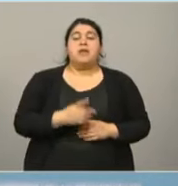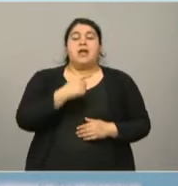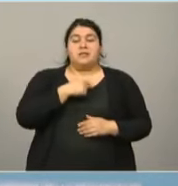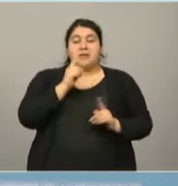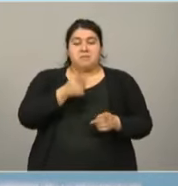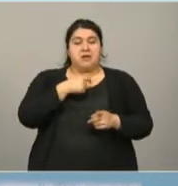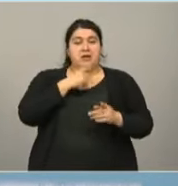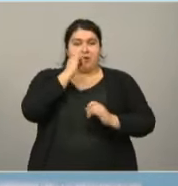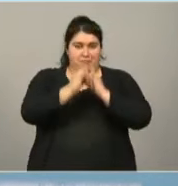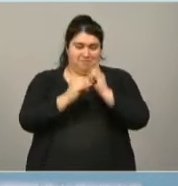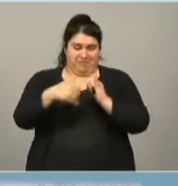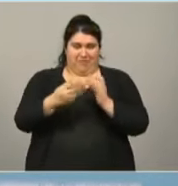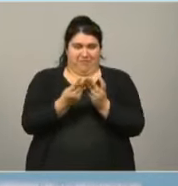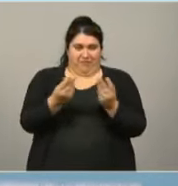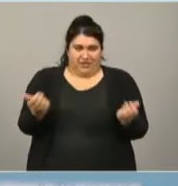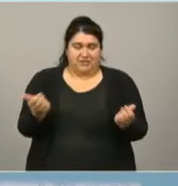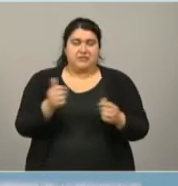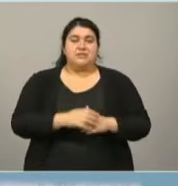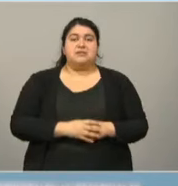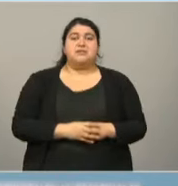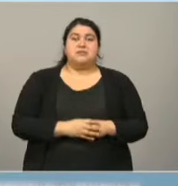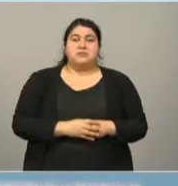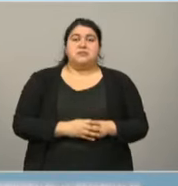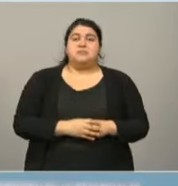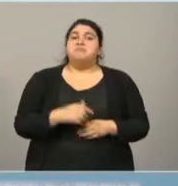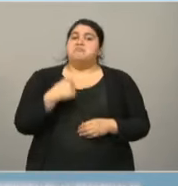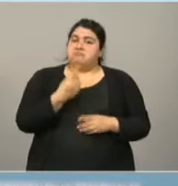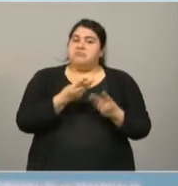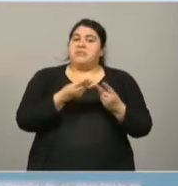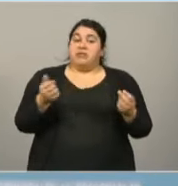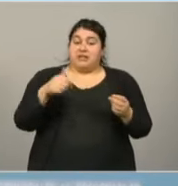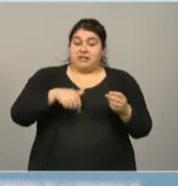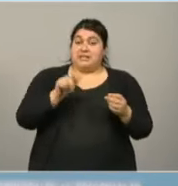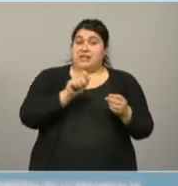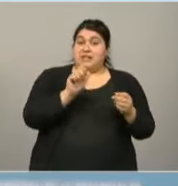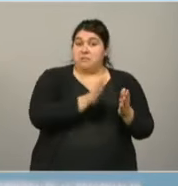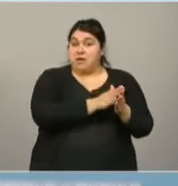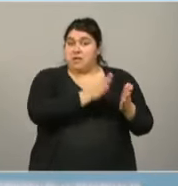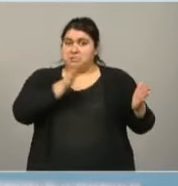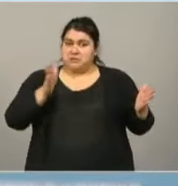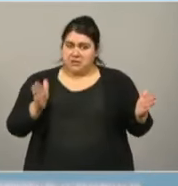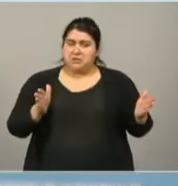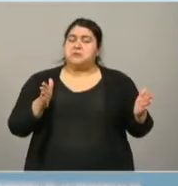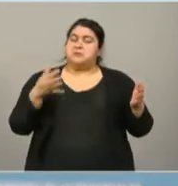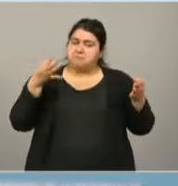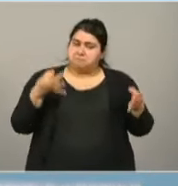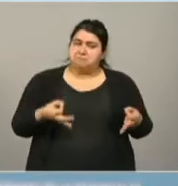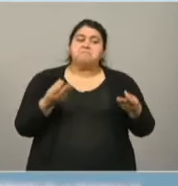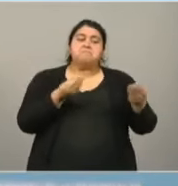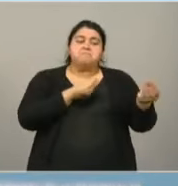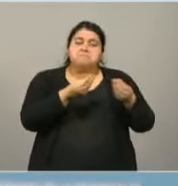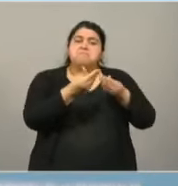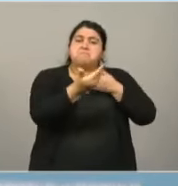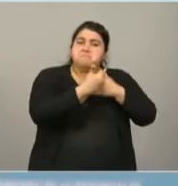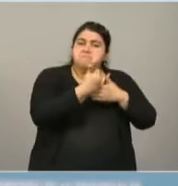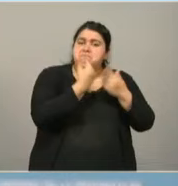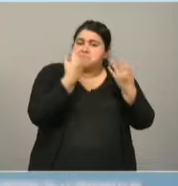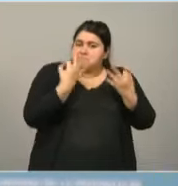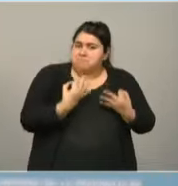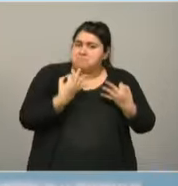destacar y con esto termino es que hemos concluido el semestre como dije con resultados Fiscales